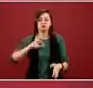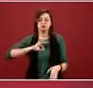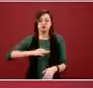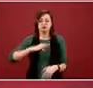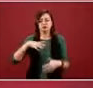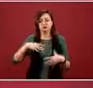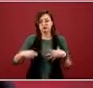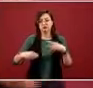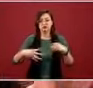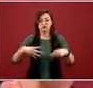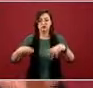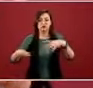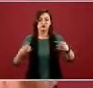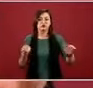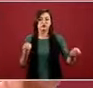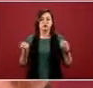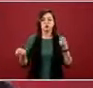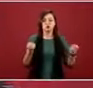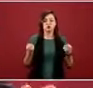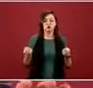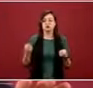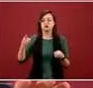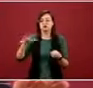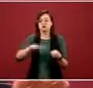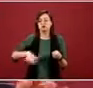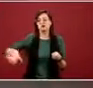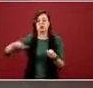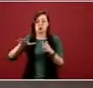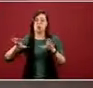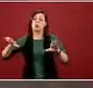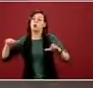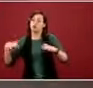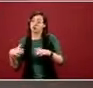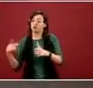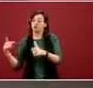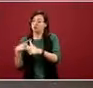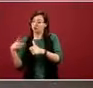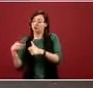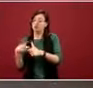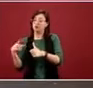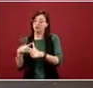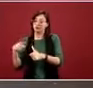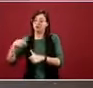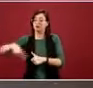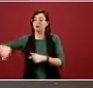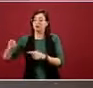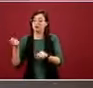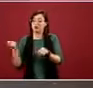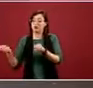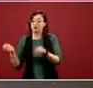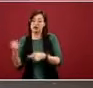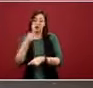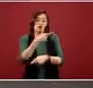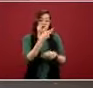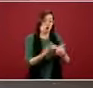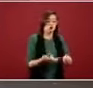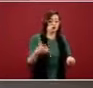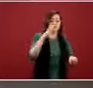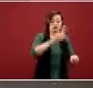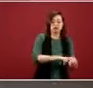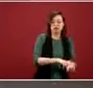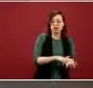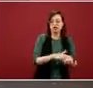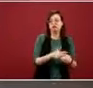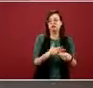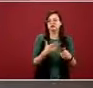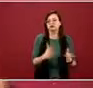como esta se controlan en la comunidad. Se atienden en los hospitales cuando llegan momentos importantes